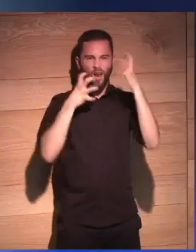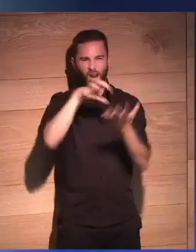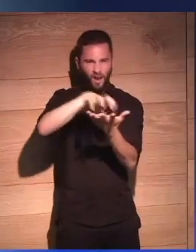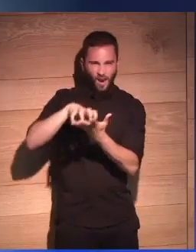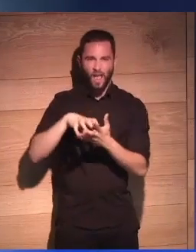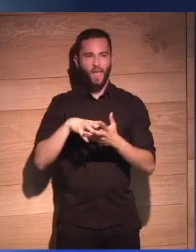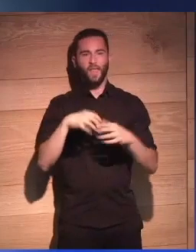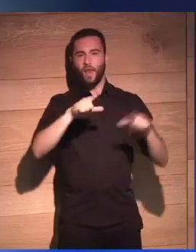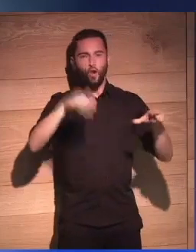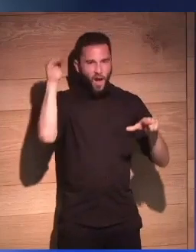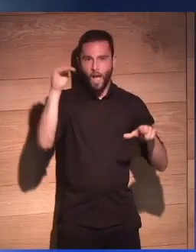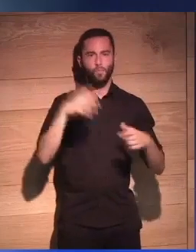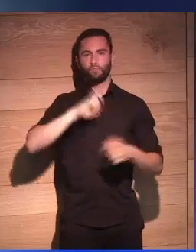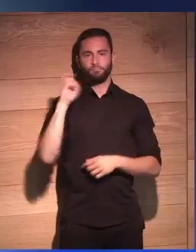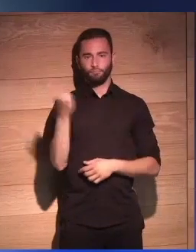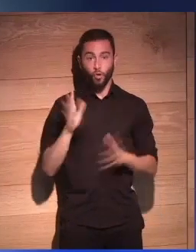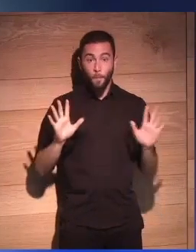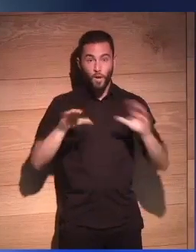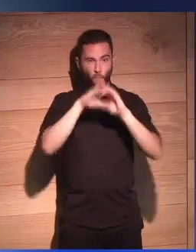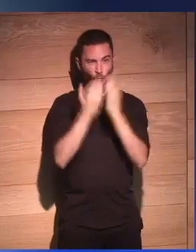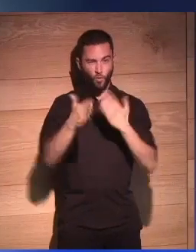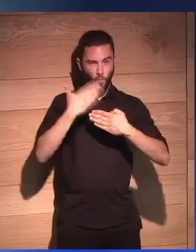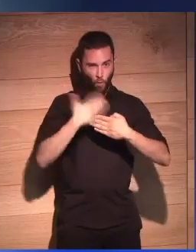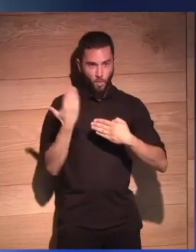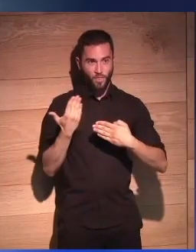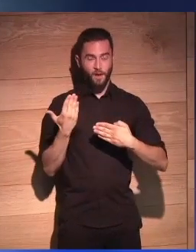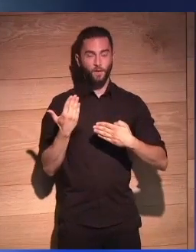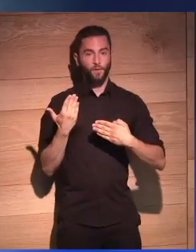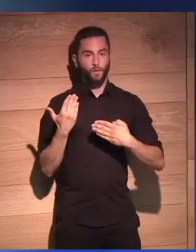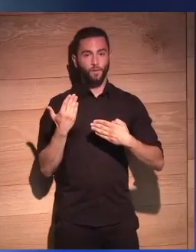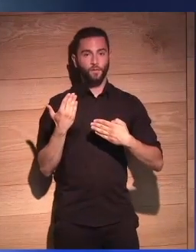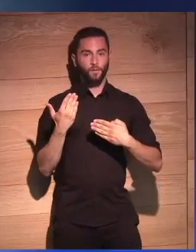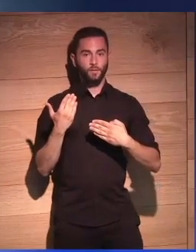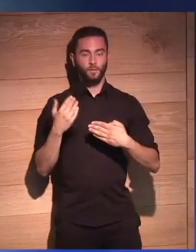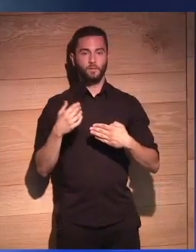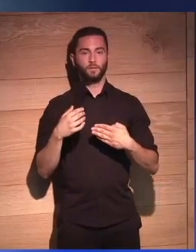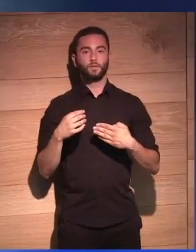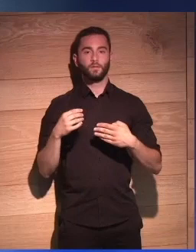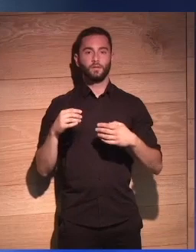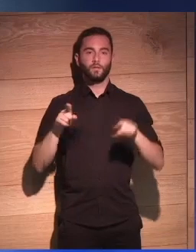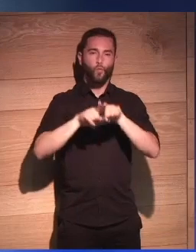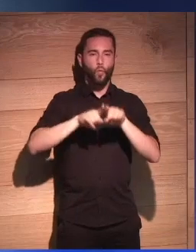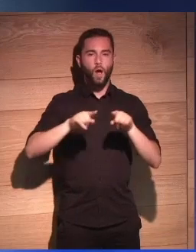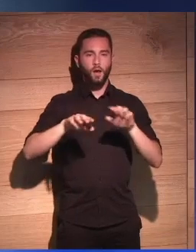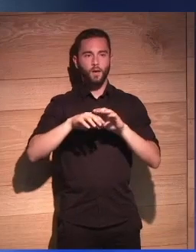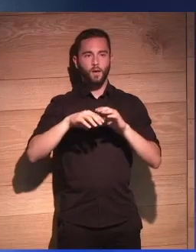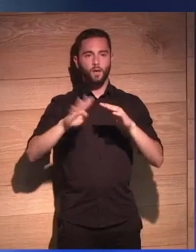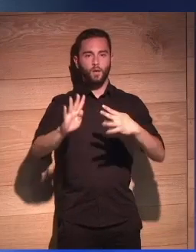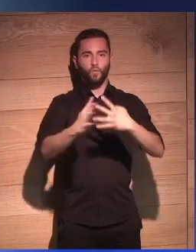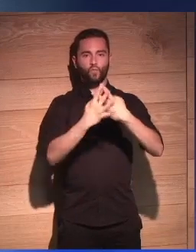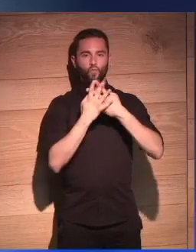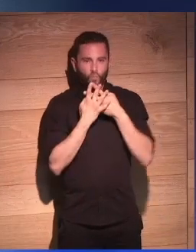en la casa y todo. Pero en el mundo moderno solemos estar encerrados en burbujas de